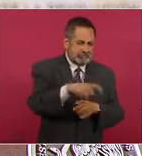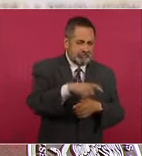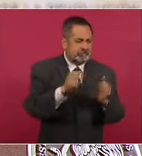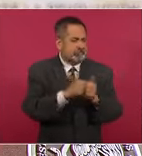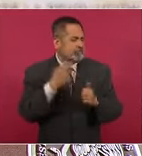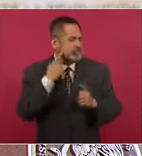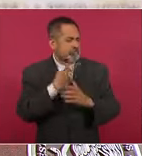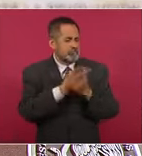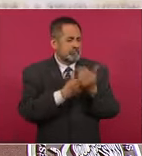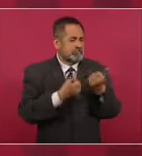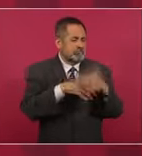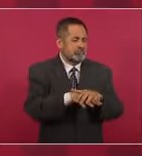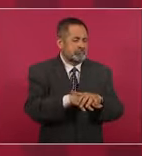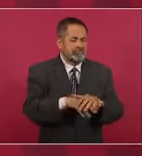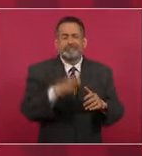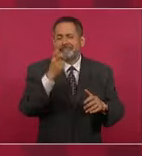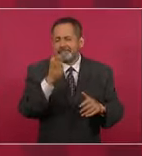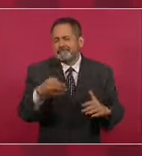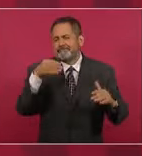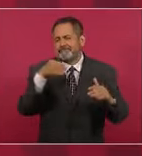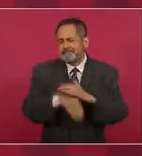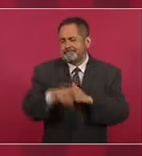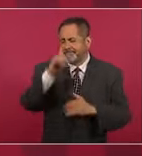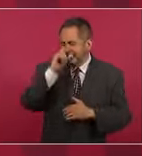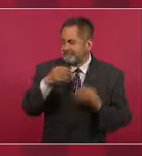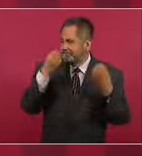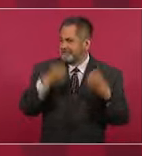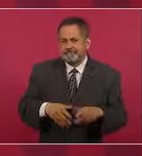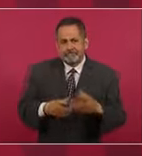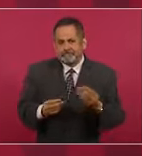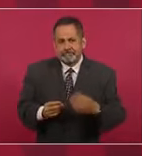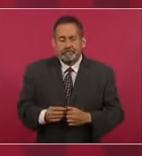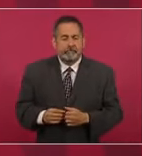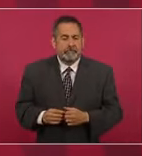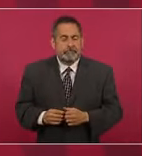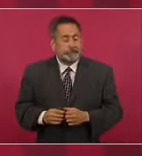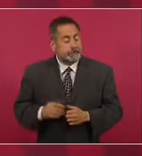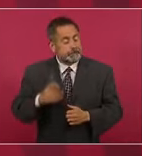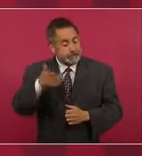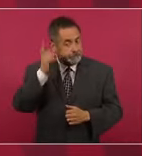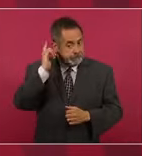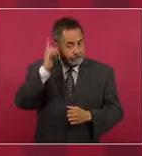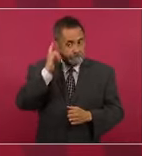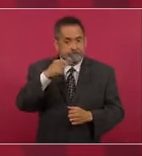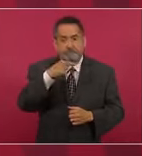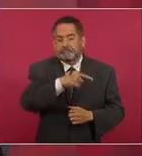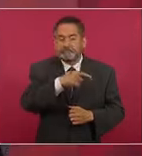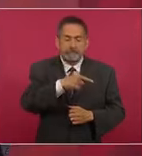es la que les ha afectado mucho. Ojalá y se